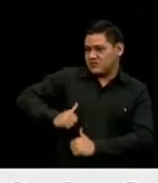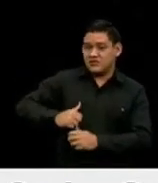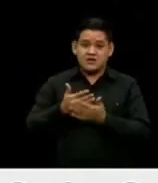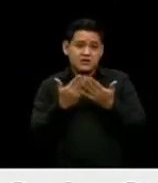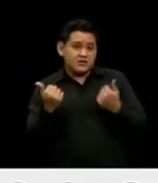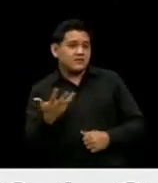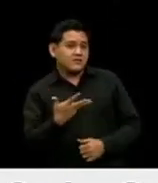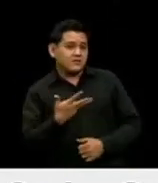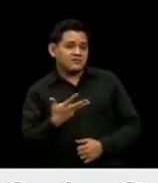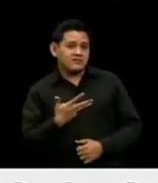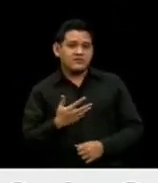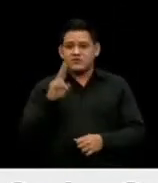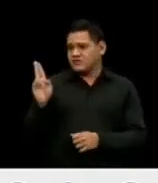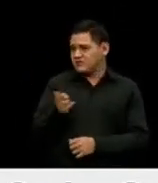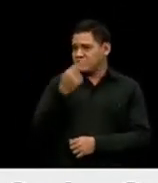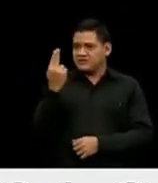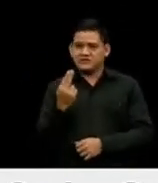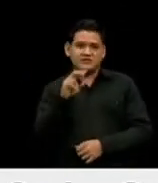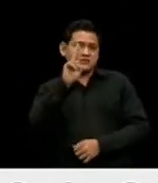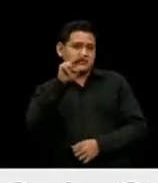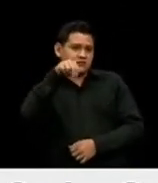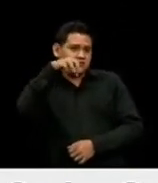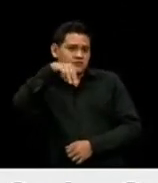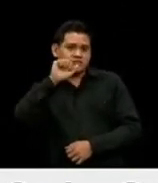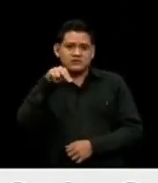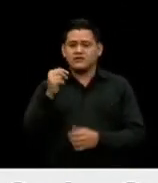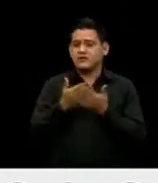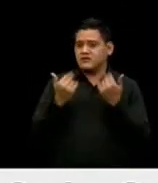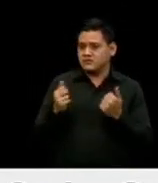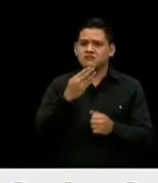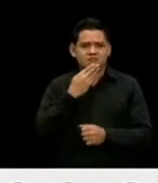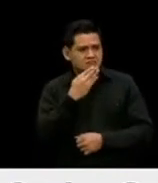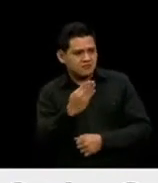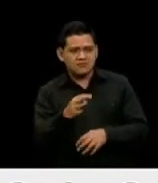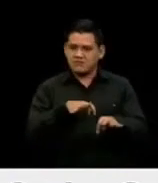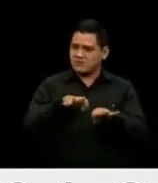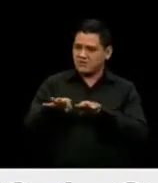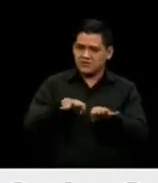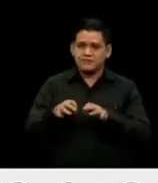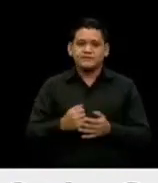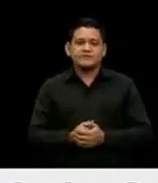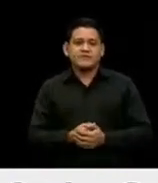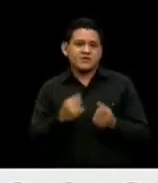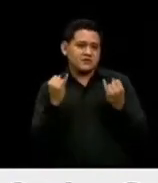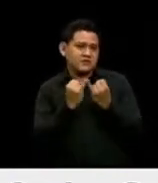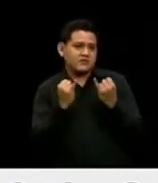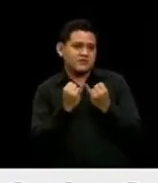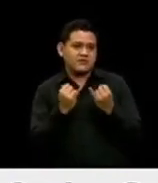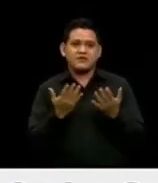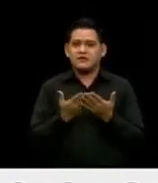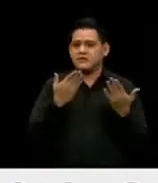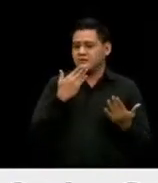autónomos como la Universidad Nacional Autónoma de México que ha funcionado perfectamente o también la Comisión